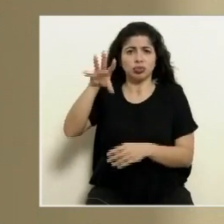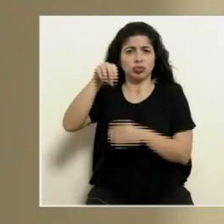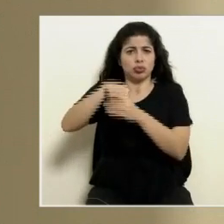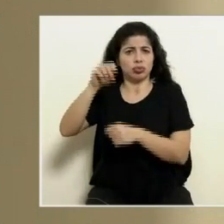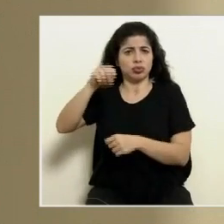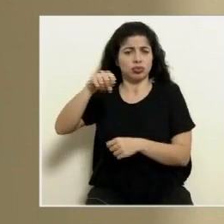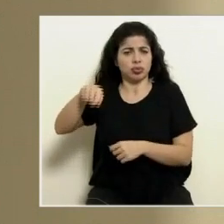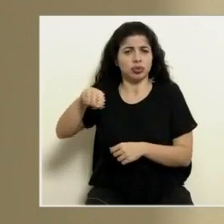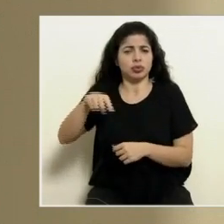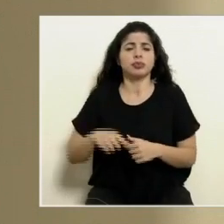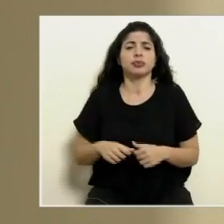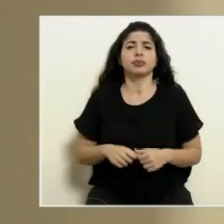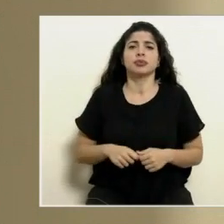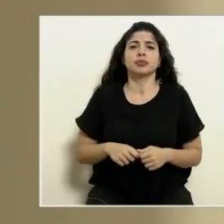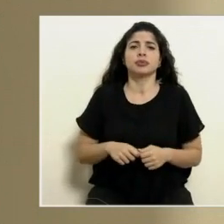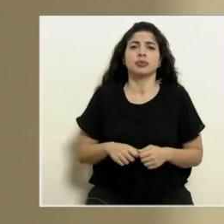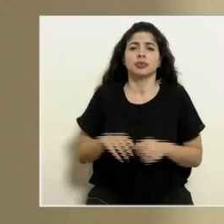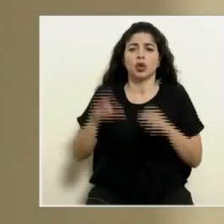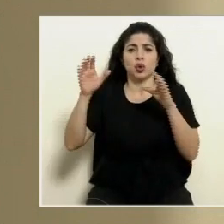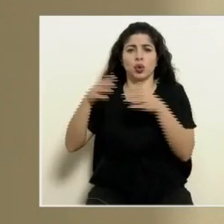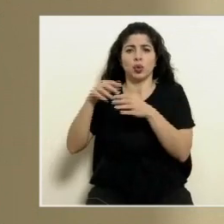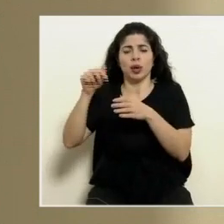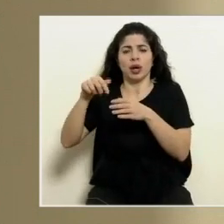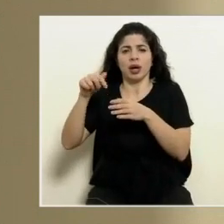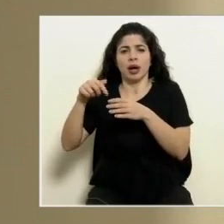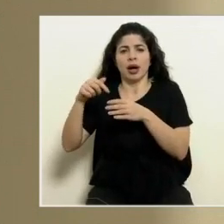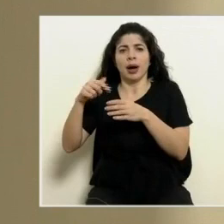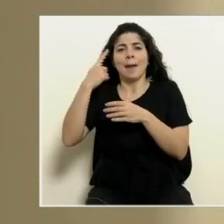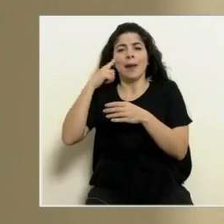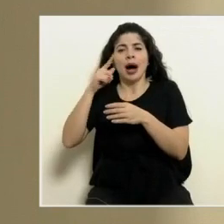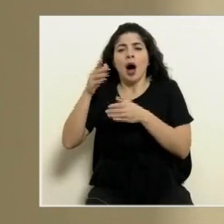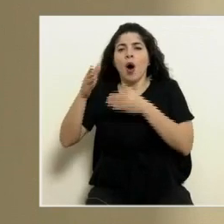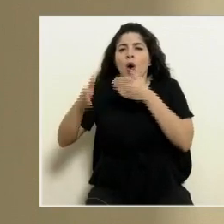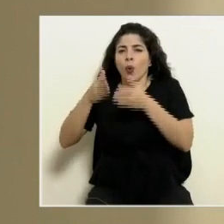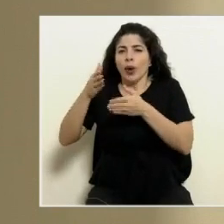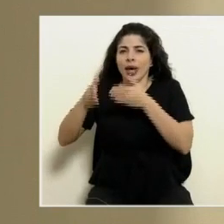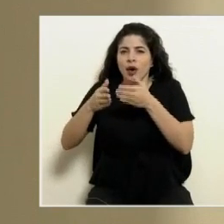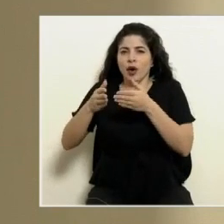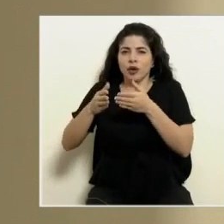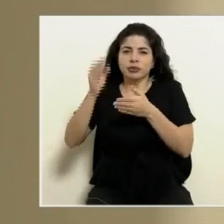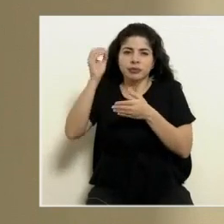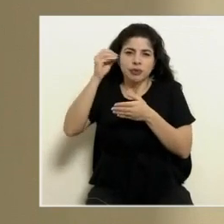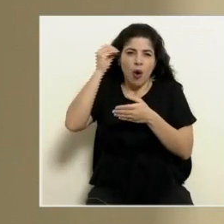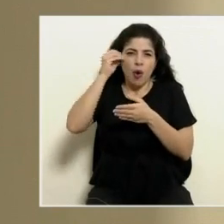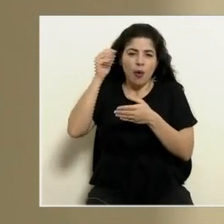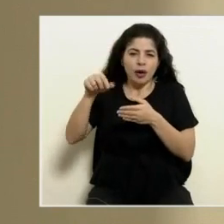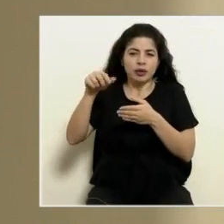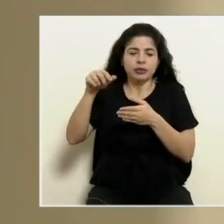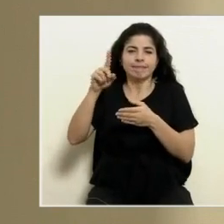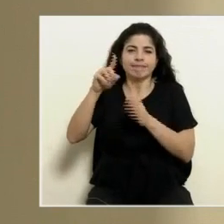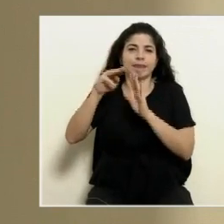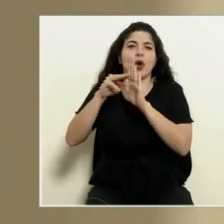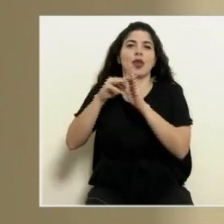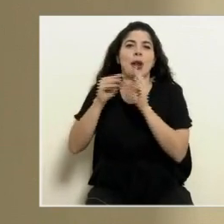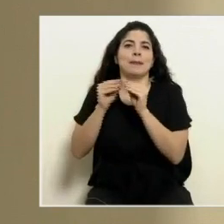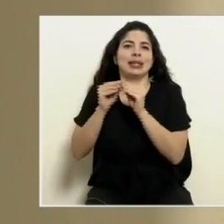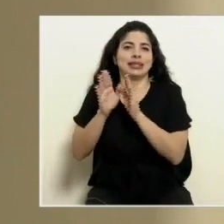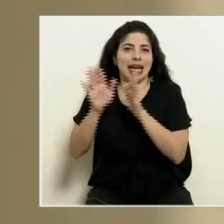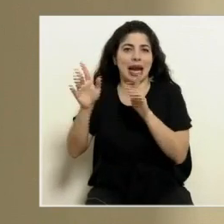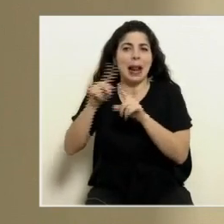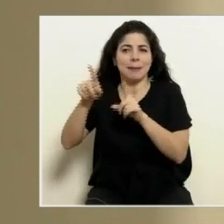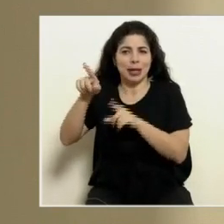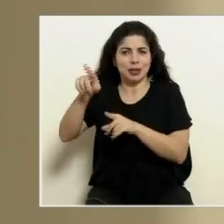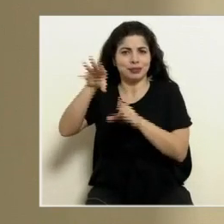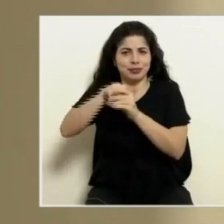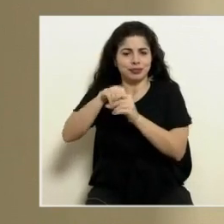metidos los NCNI también, ¿verdad? Dentro de las alternativas de cuidado, que obviamente, pues, bueno, los NCNI tiene un modelo más integral, pero es parte